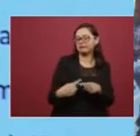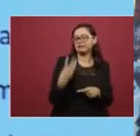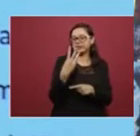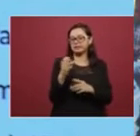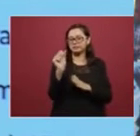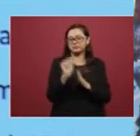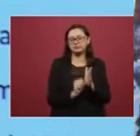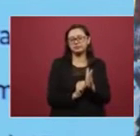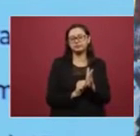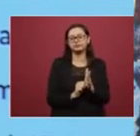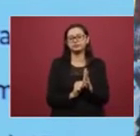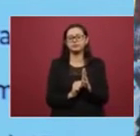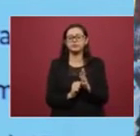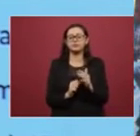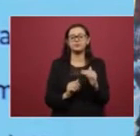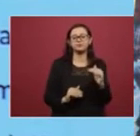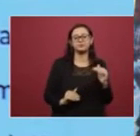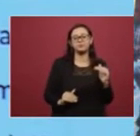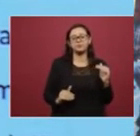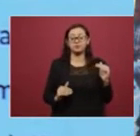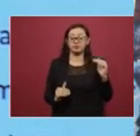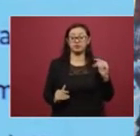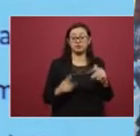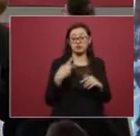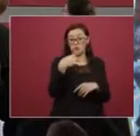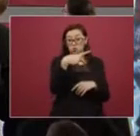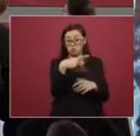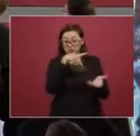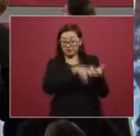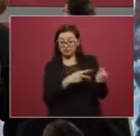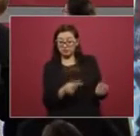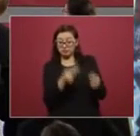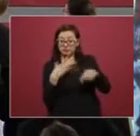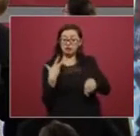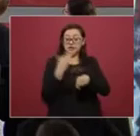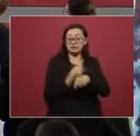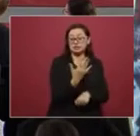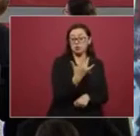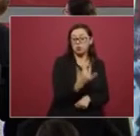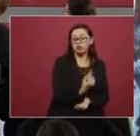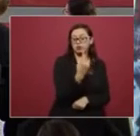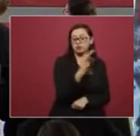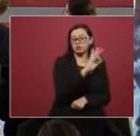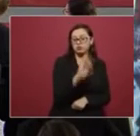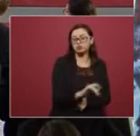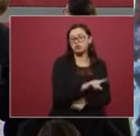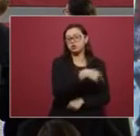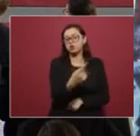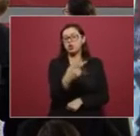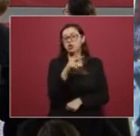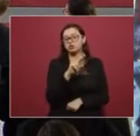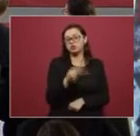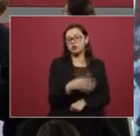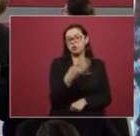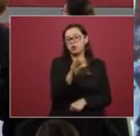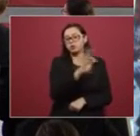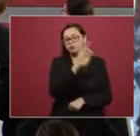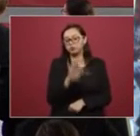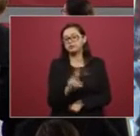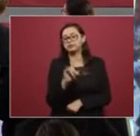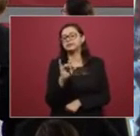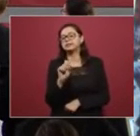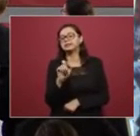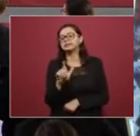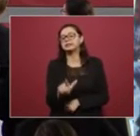gasolina regular los márgenes han aumentado 55%, en la premium 84% y en el diésel